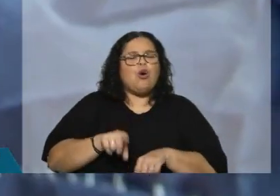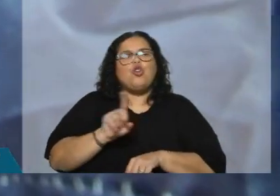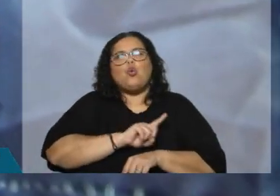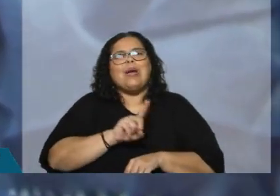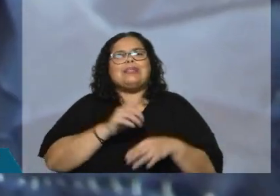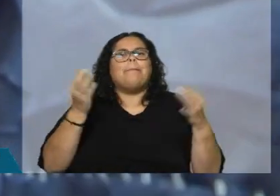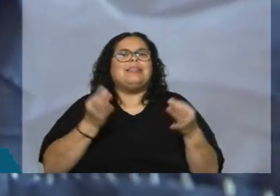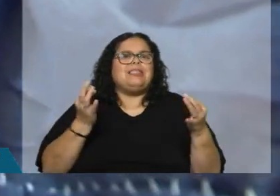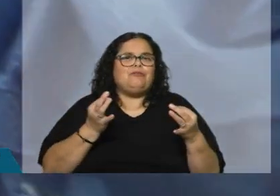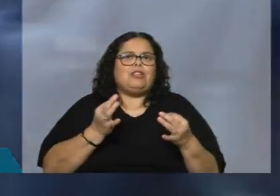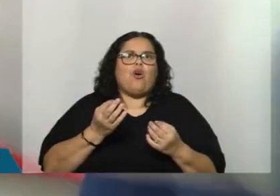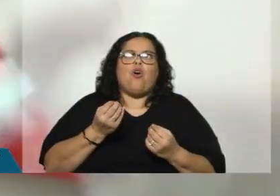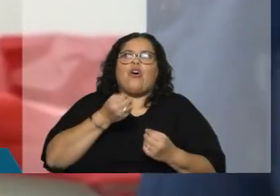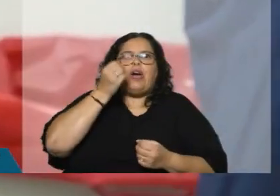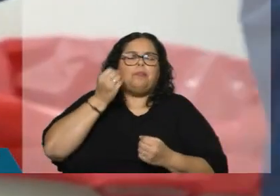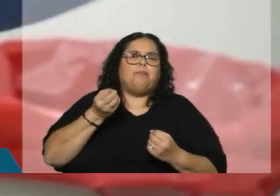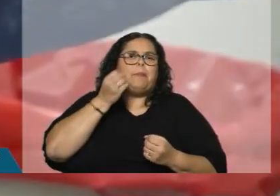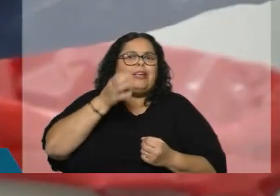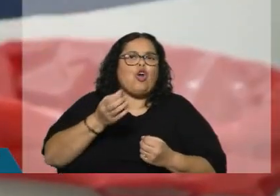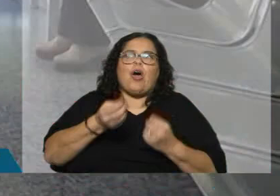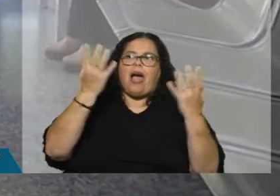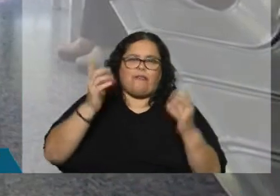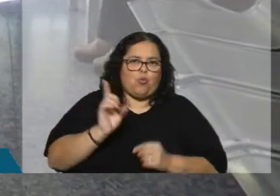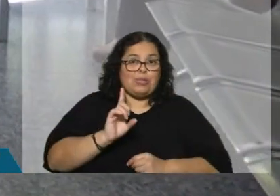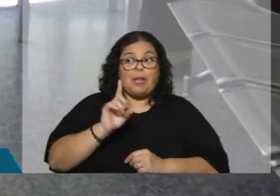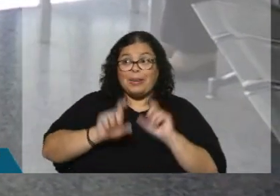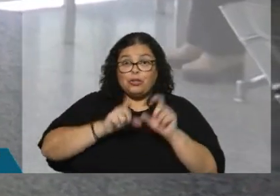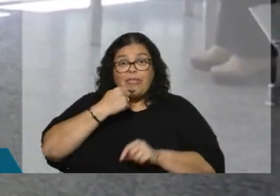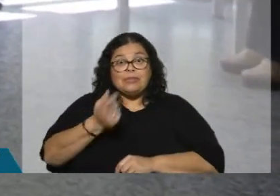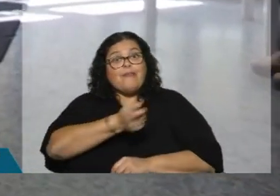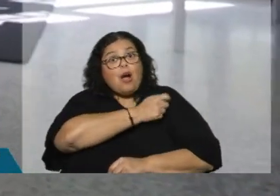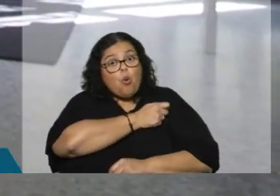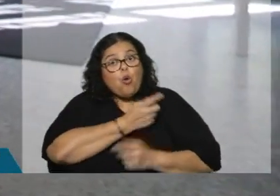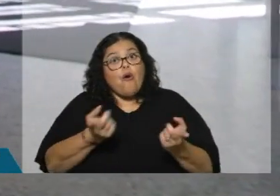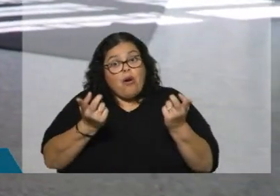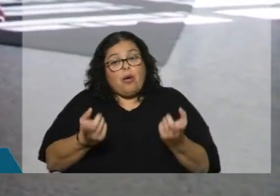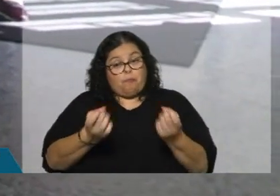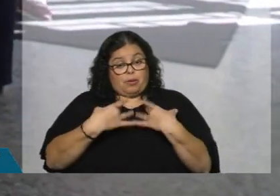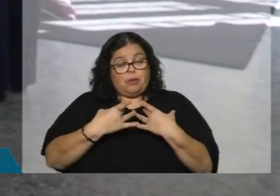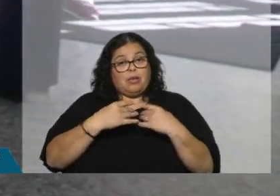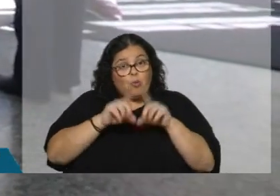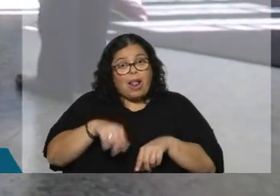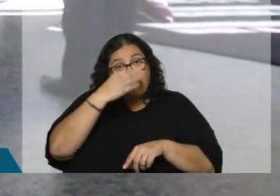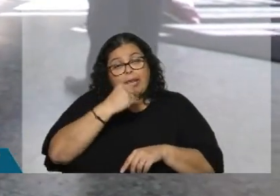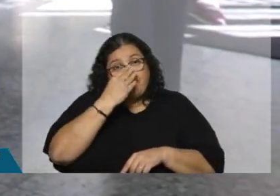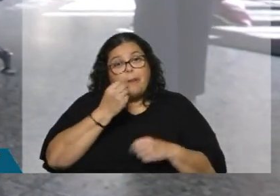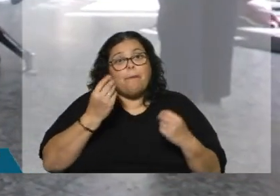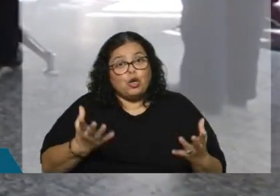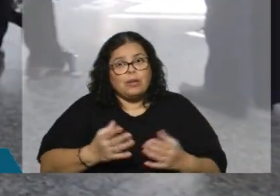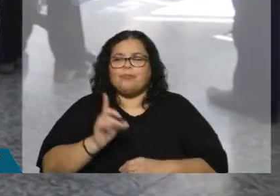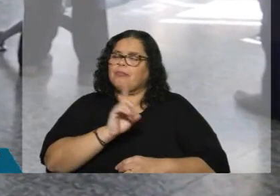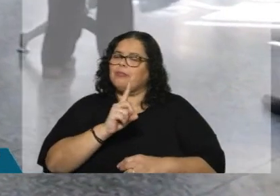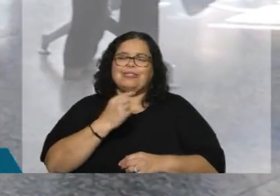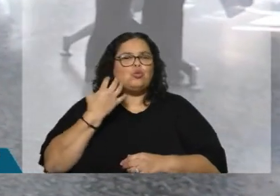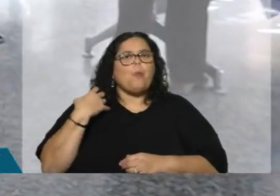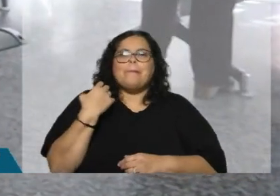algo específico. ¿Por qué hay personas que dicen yo me vacuno, pero me engripo igual? Bueno, ese es uno de los que llamamos mitos